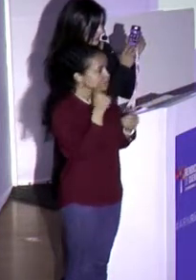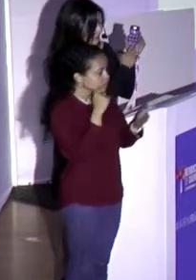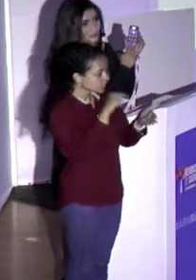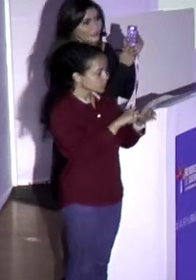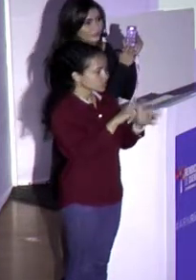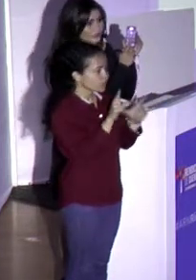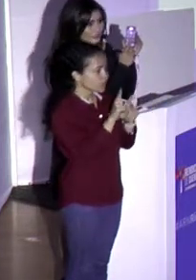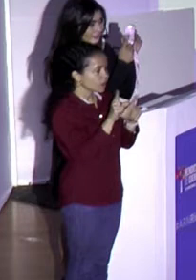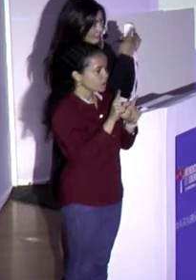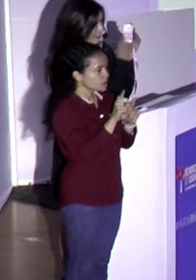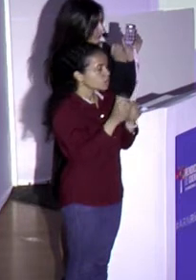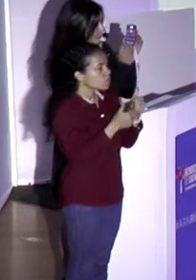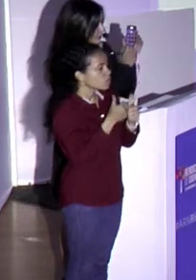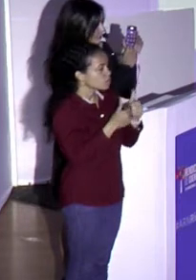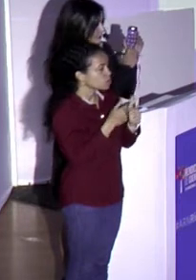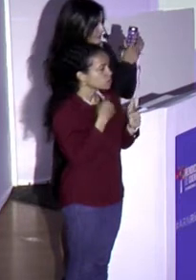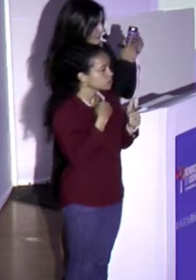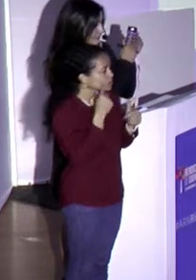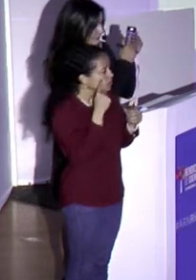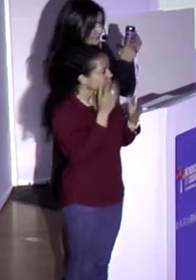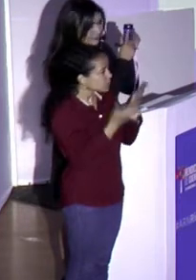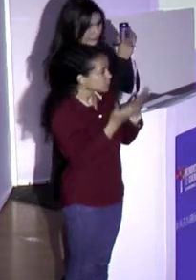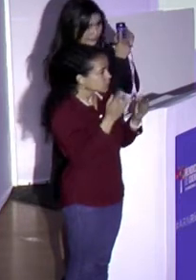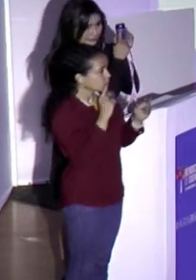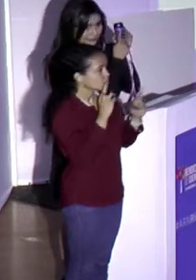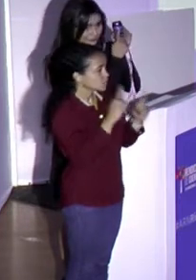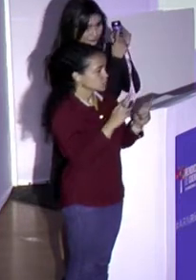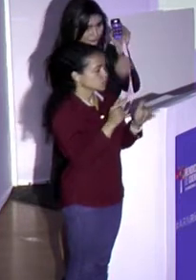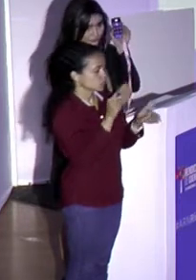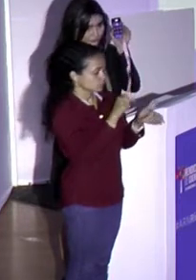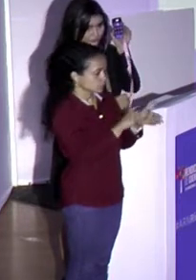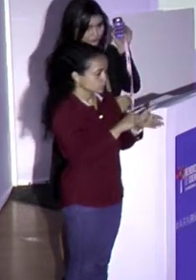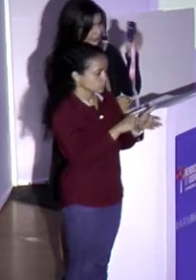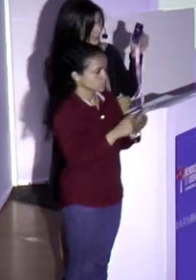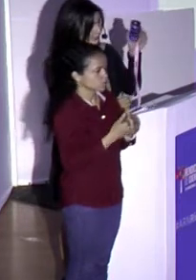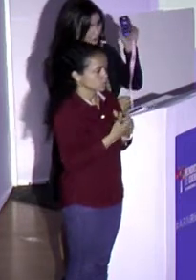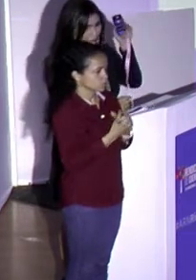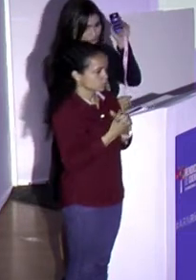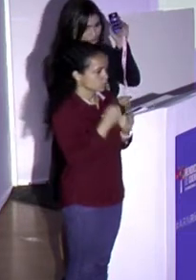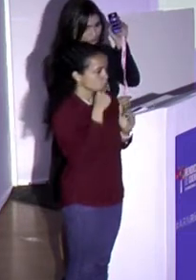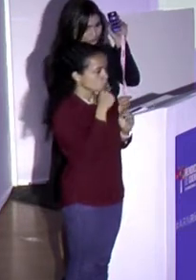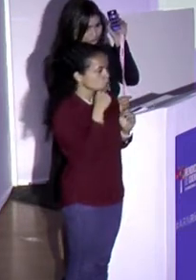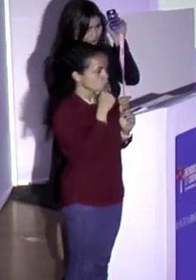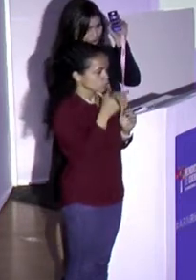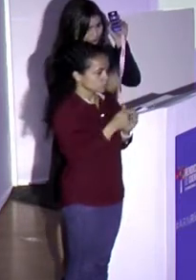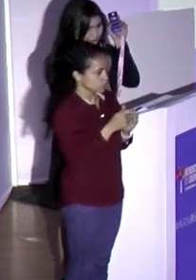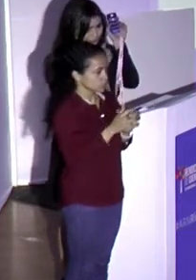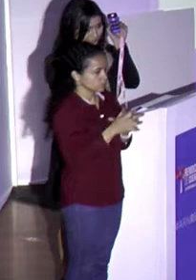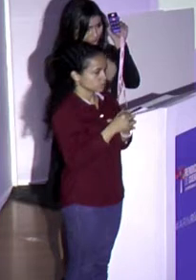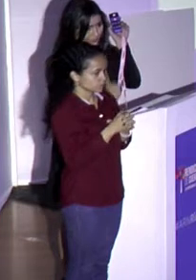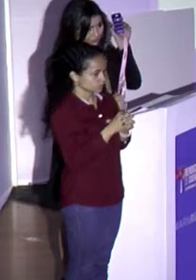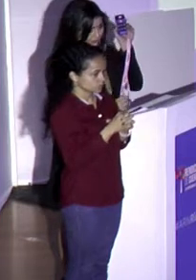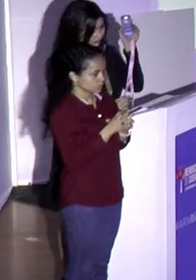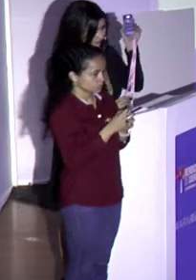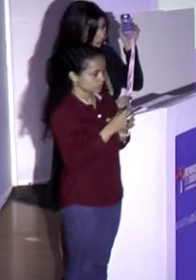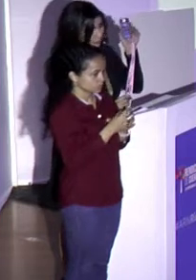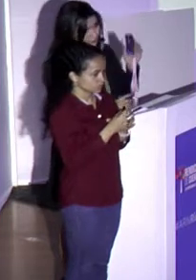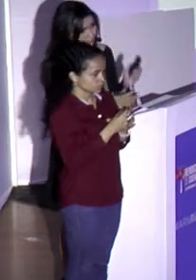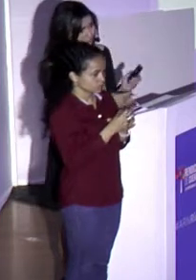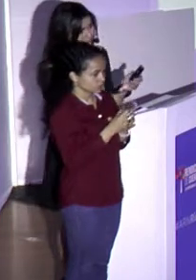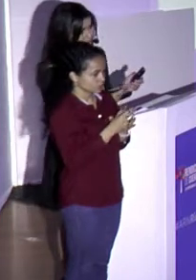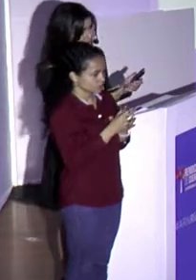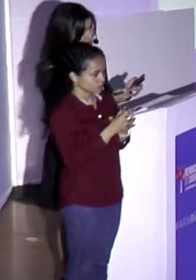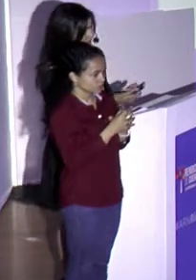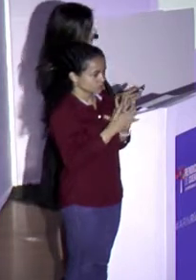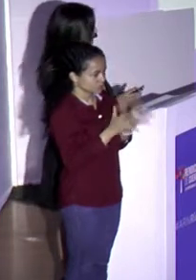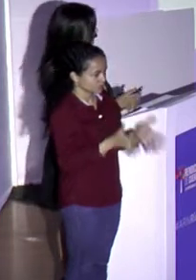la letra que ustedes consideren de acuerdo a la respuesta y después oprimir el botón rojo que tiene la mano como icono.